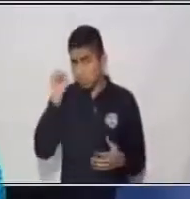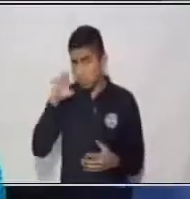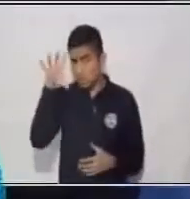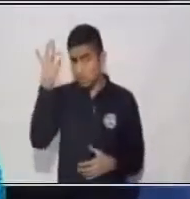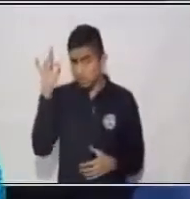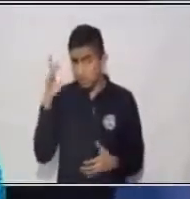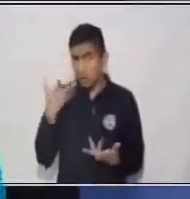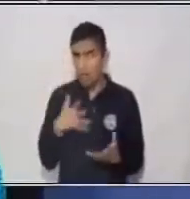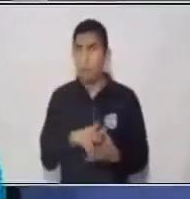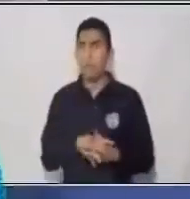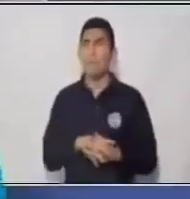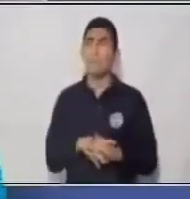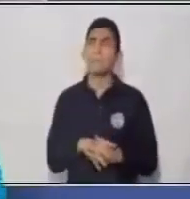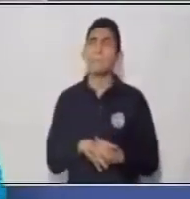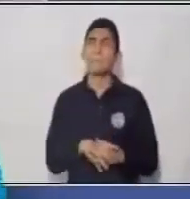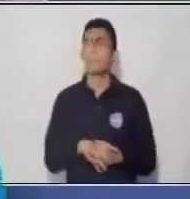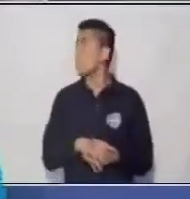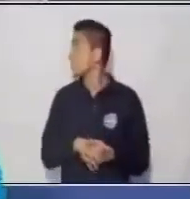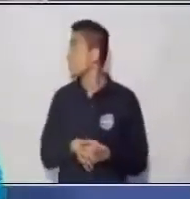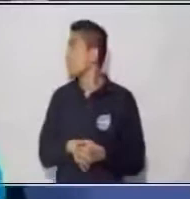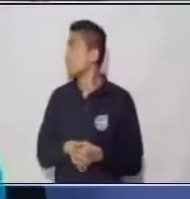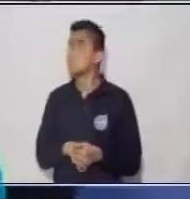Vamos a hacer un ejemplo al respecto.